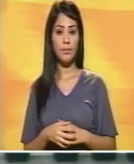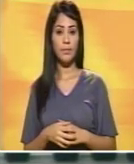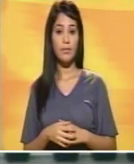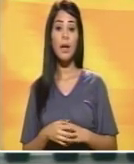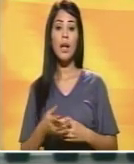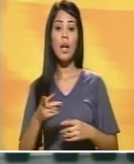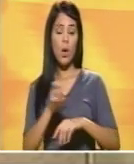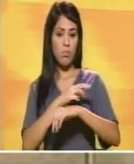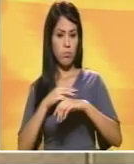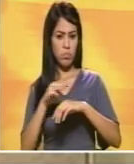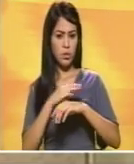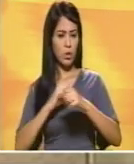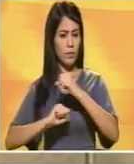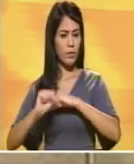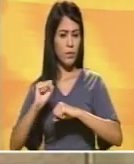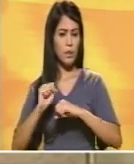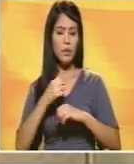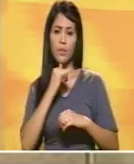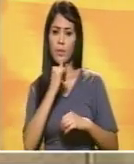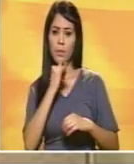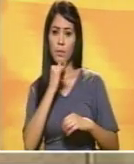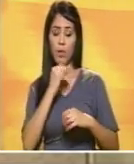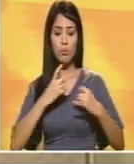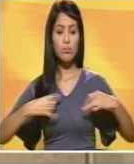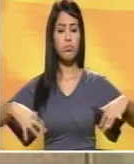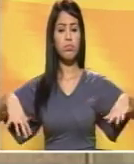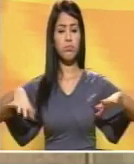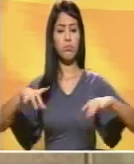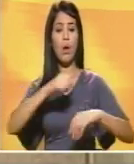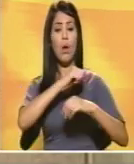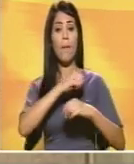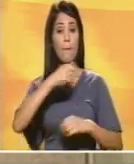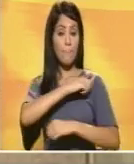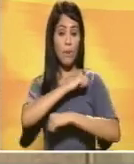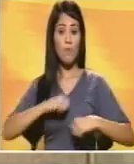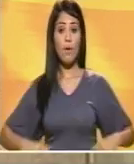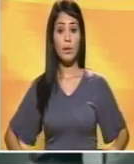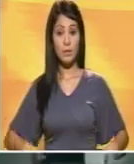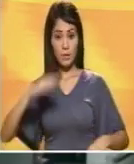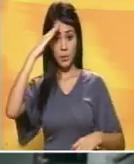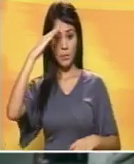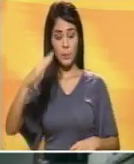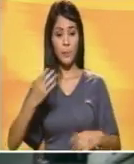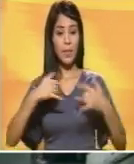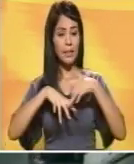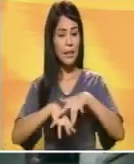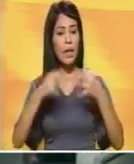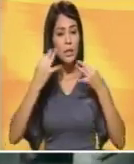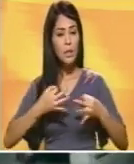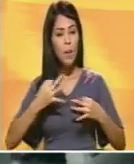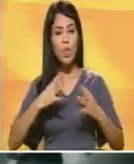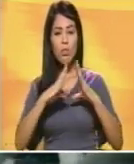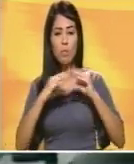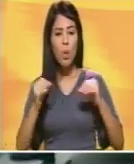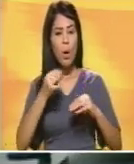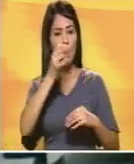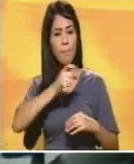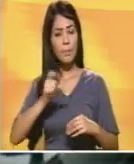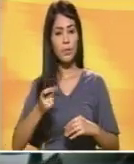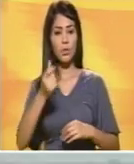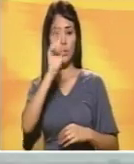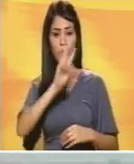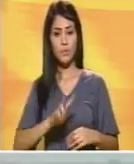Padrino López enfatizó que la Fuerza Armada Nacional Bolivariana garantizará la integridad y la seguridad de los venezolanos. Indicó que realizarán